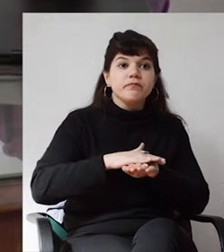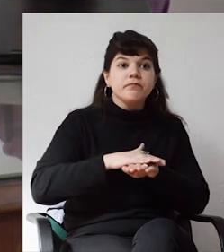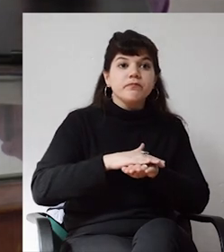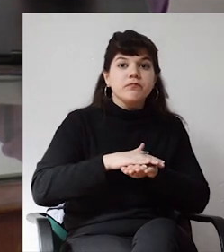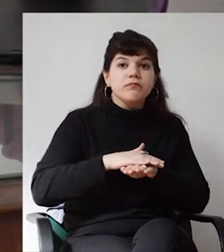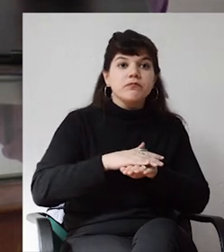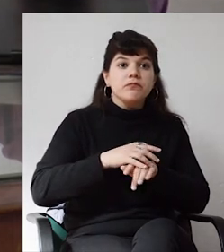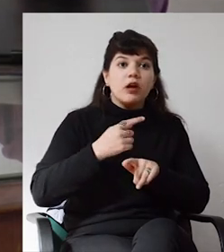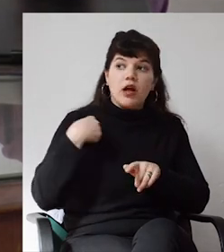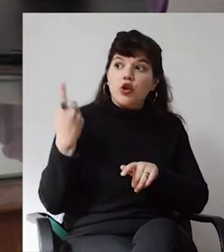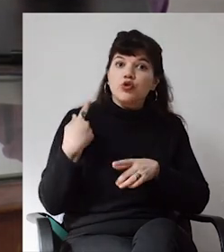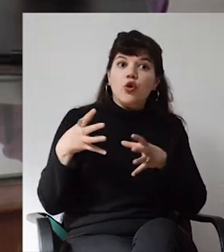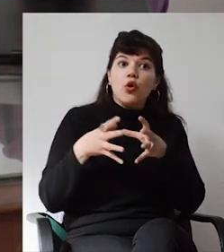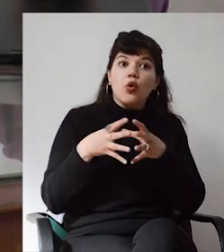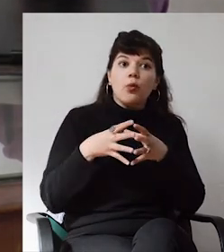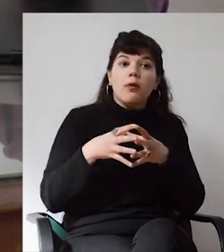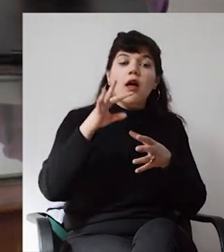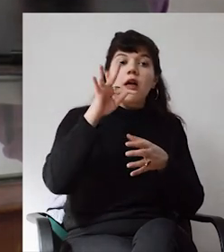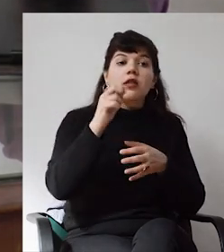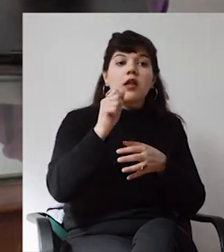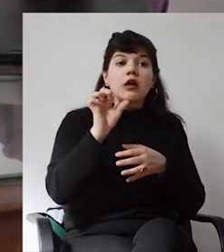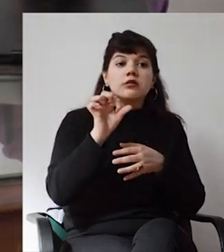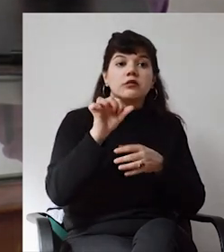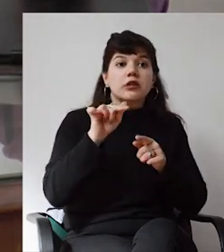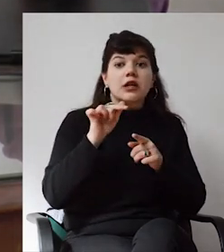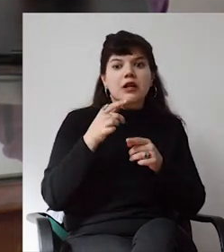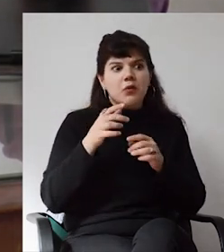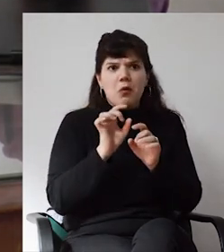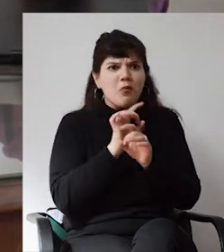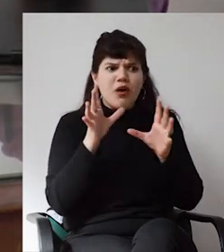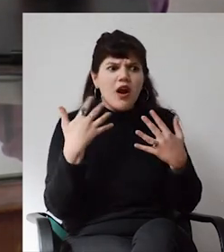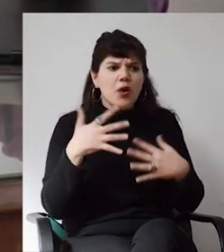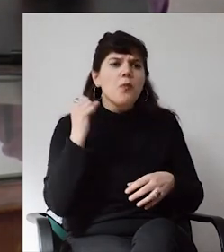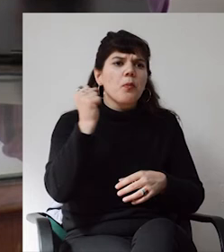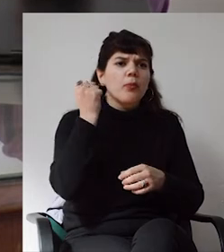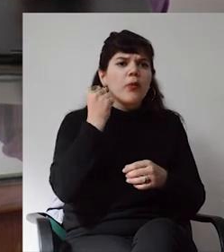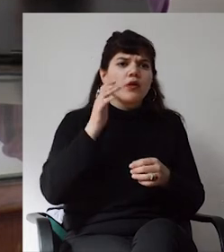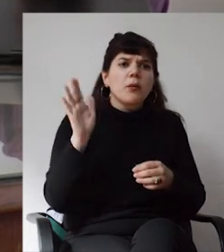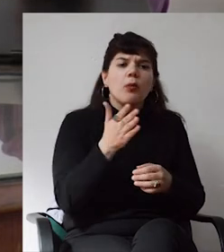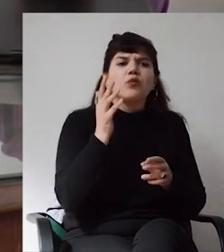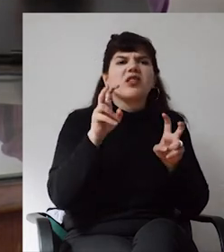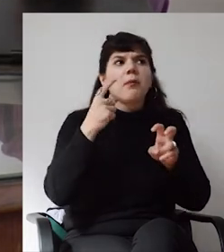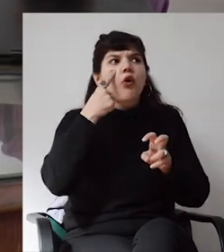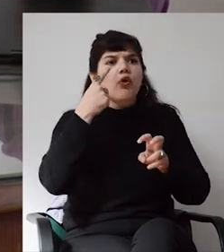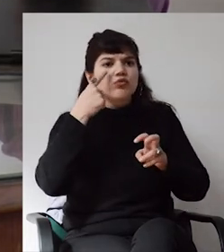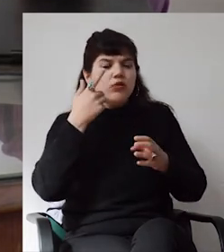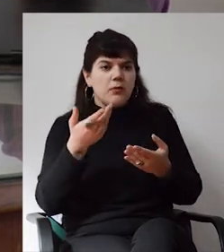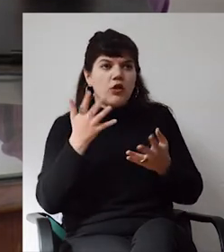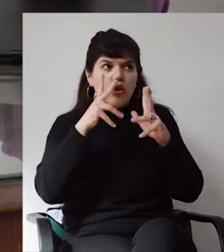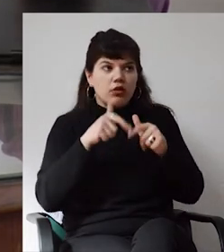que la comunidad TAS es clave en la producción de conocimiento de la